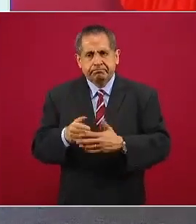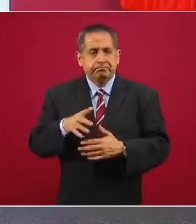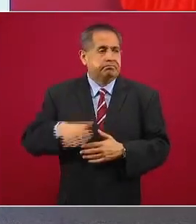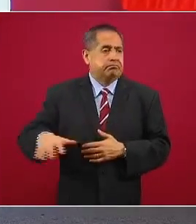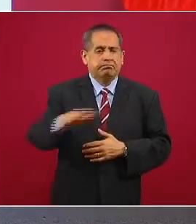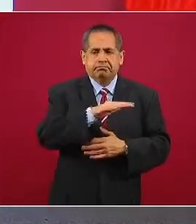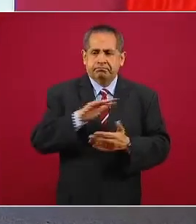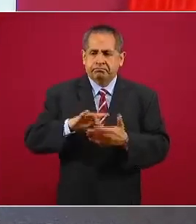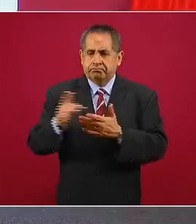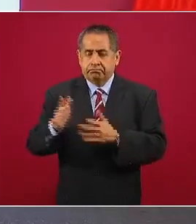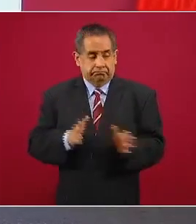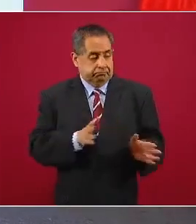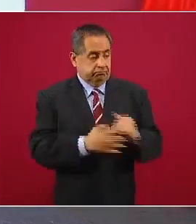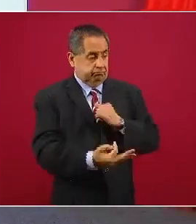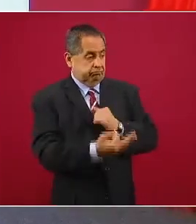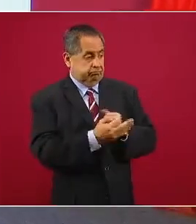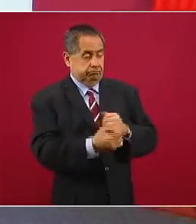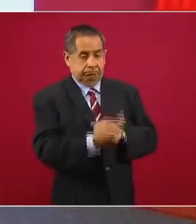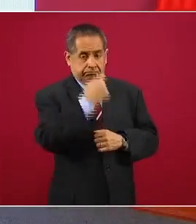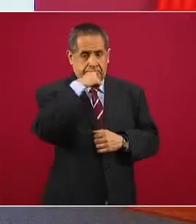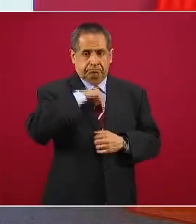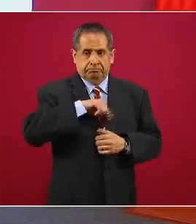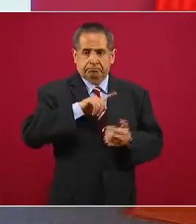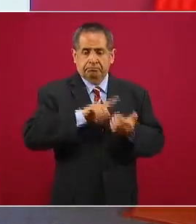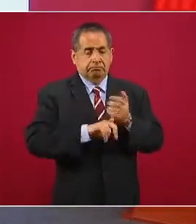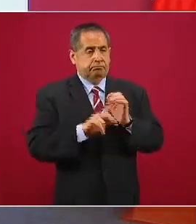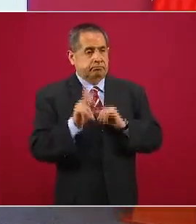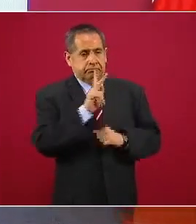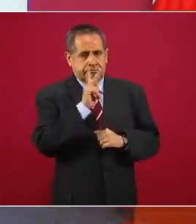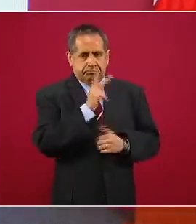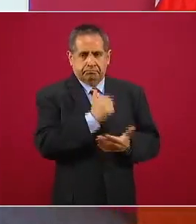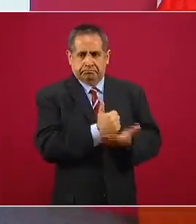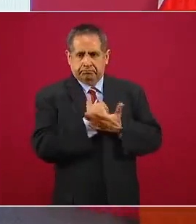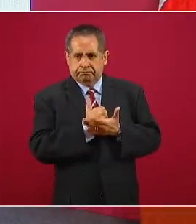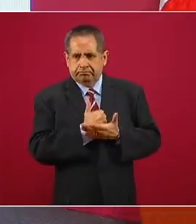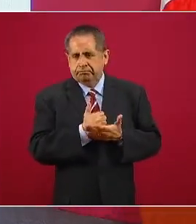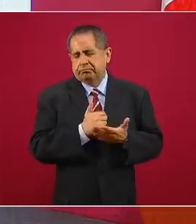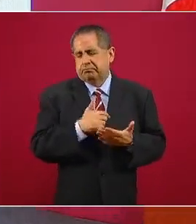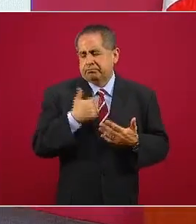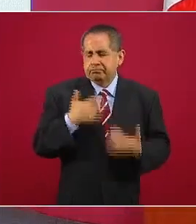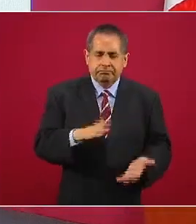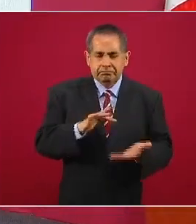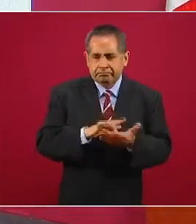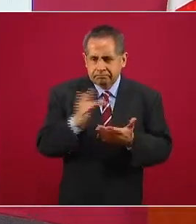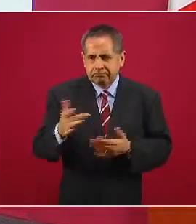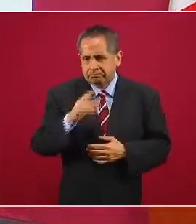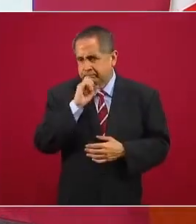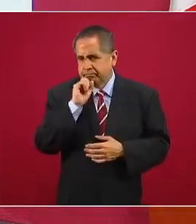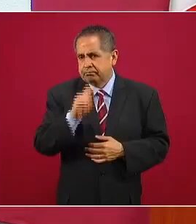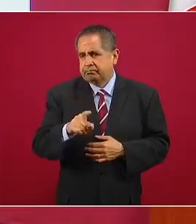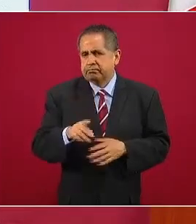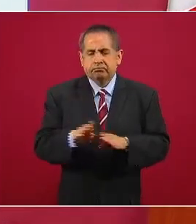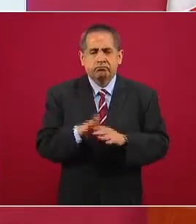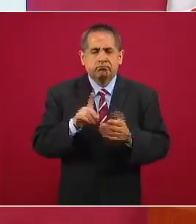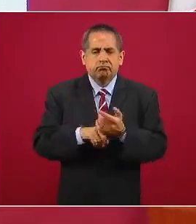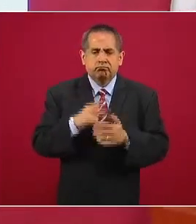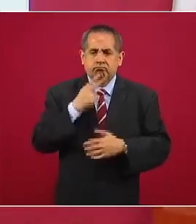gracias. Estos ventiladores, pues es parte de lo mismo, es